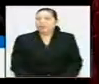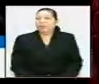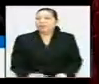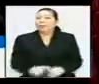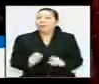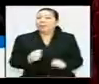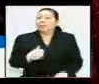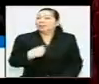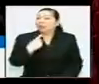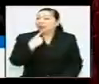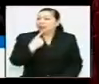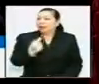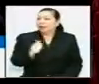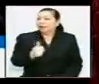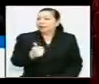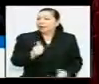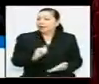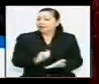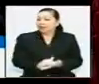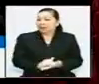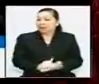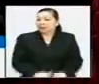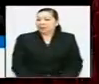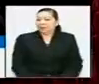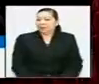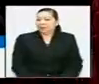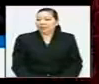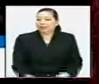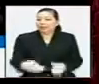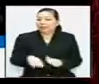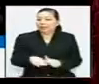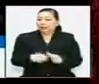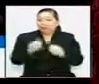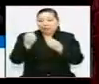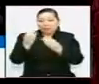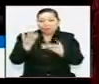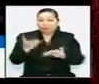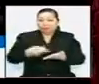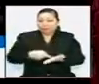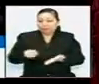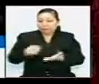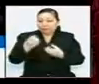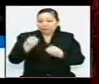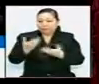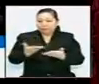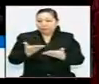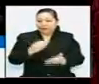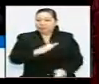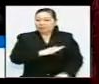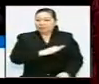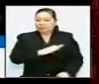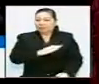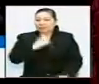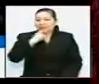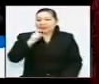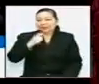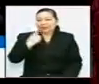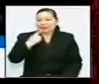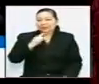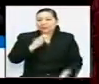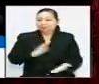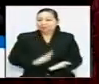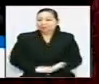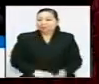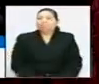Lo que se sigue siempre en estos casos es que al estar contenido en el informe y al enviar esta información a la Fiscalía por